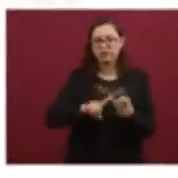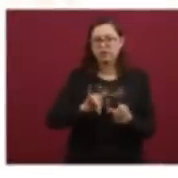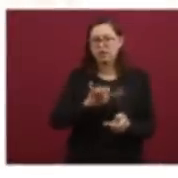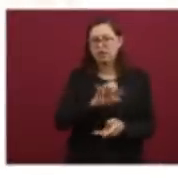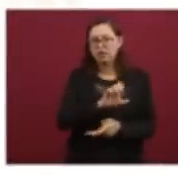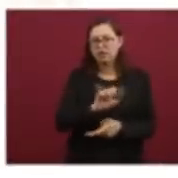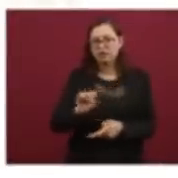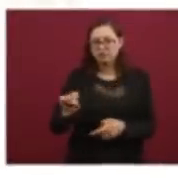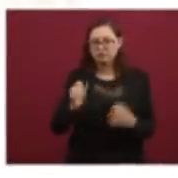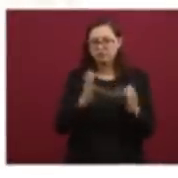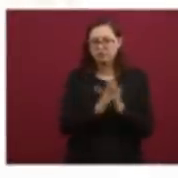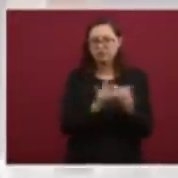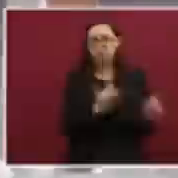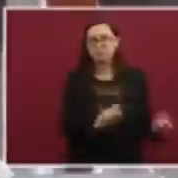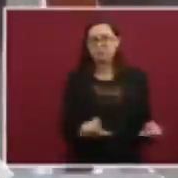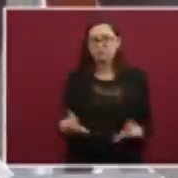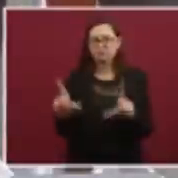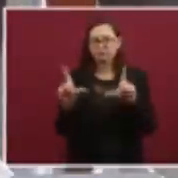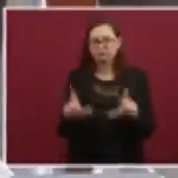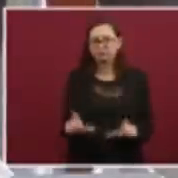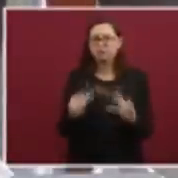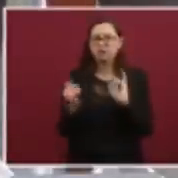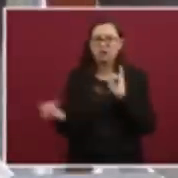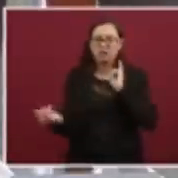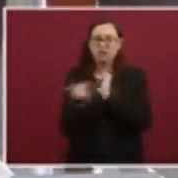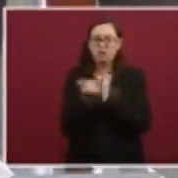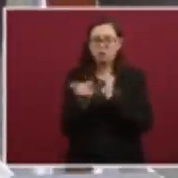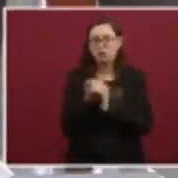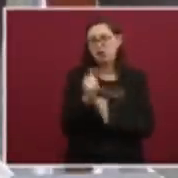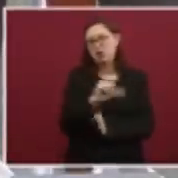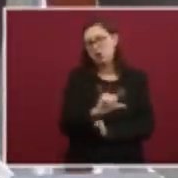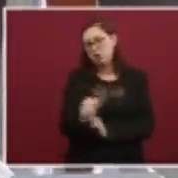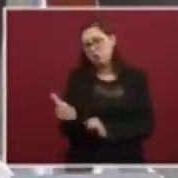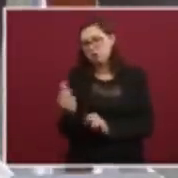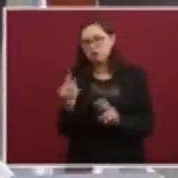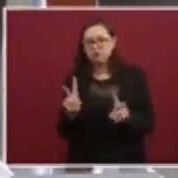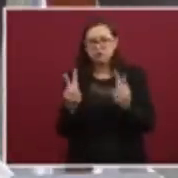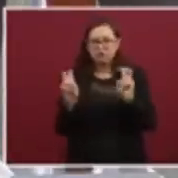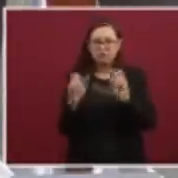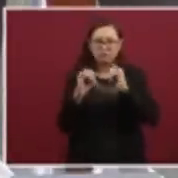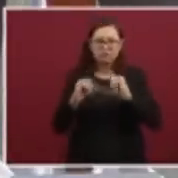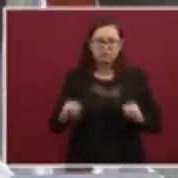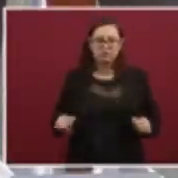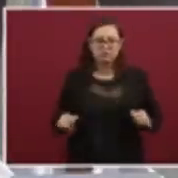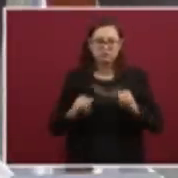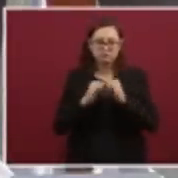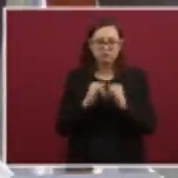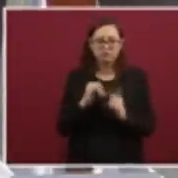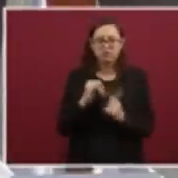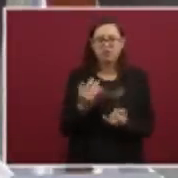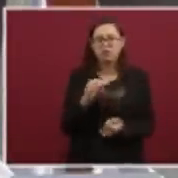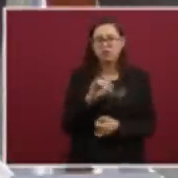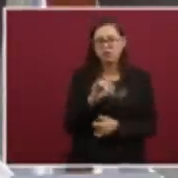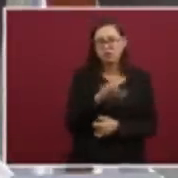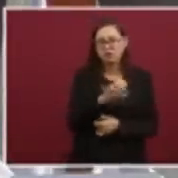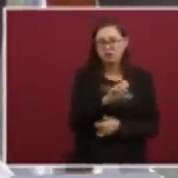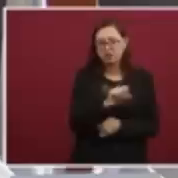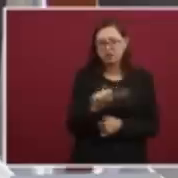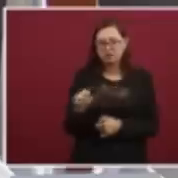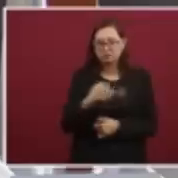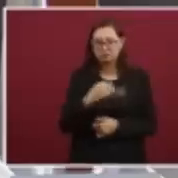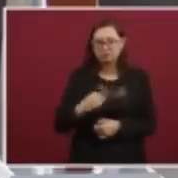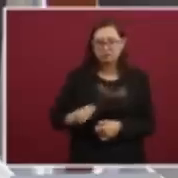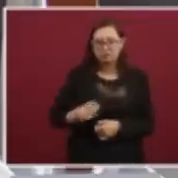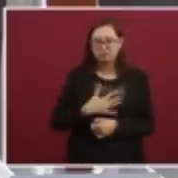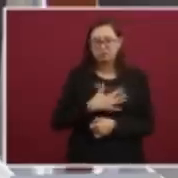la siguiente, por favor, y desde luego integrados algunos del Bienestar, del Instituto Mexicano del Seguro Social de Bienestar, porque